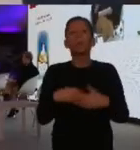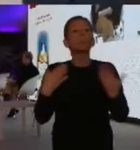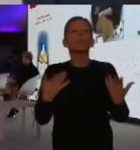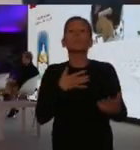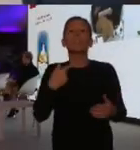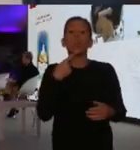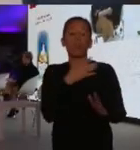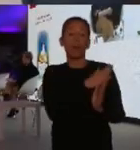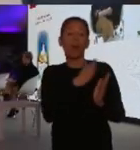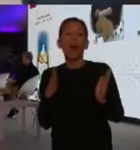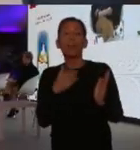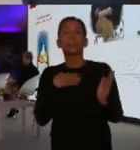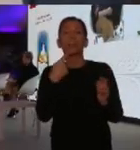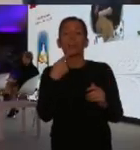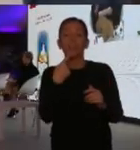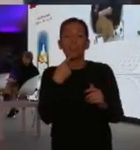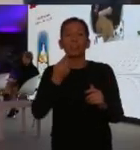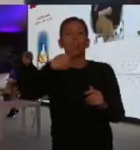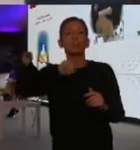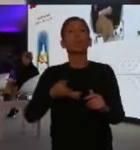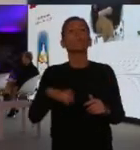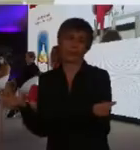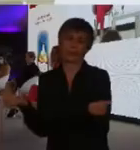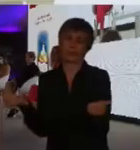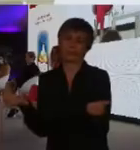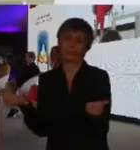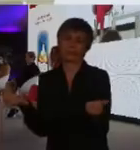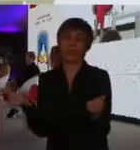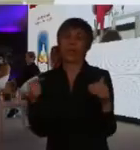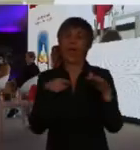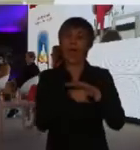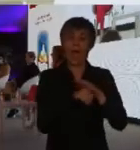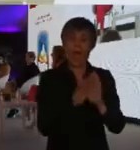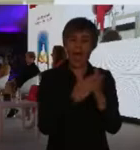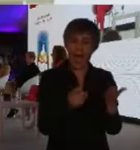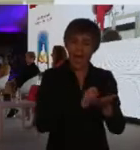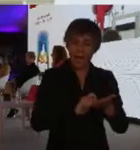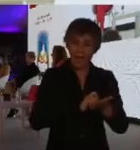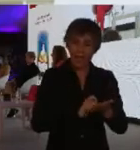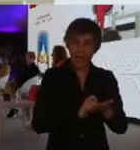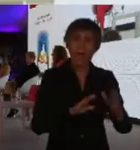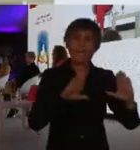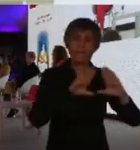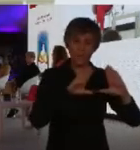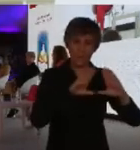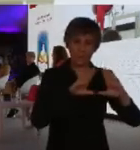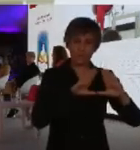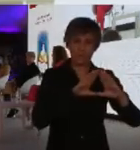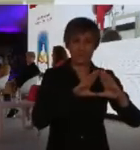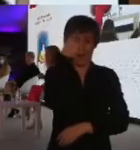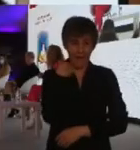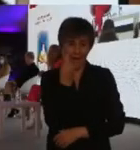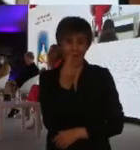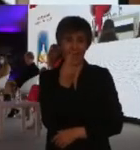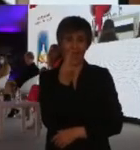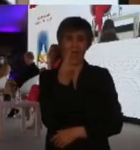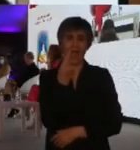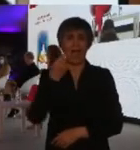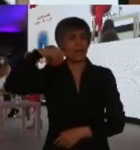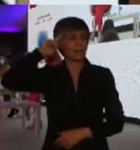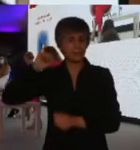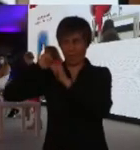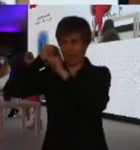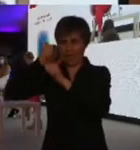pandemia, ten desaparecido a axenda feminista de a acción política.